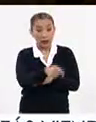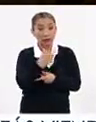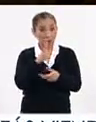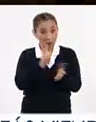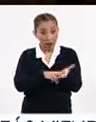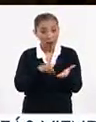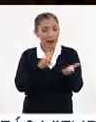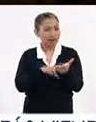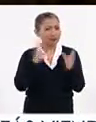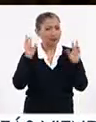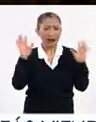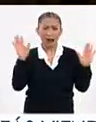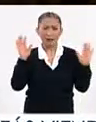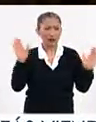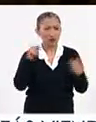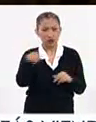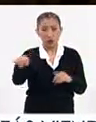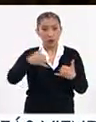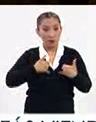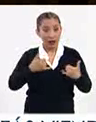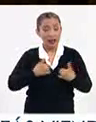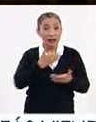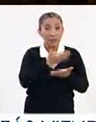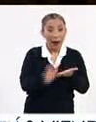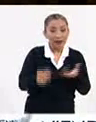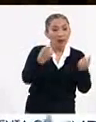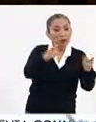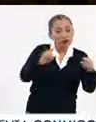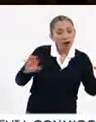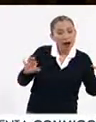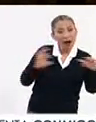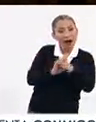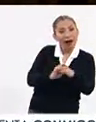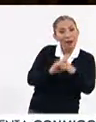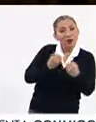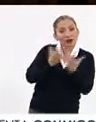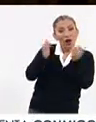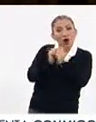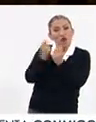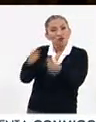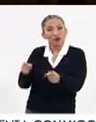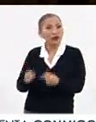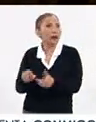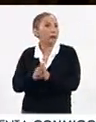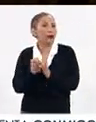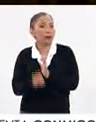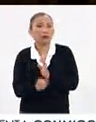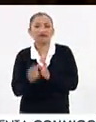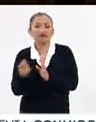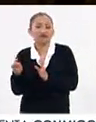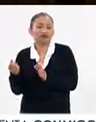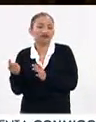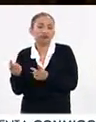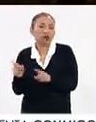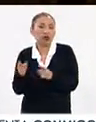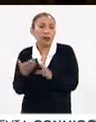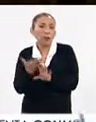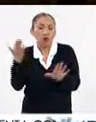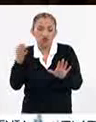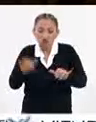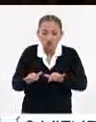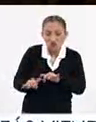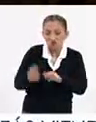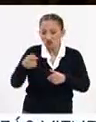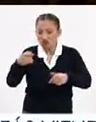Además, fabuloso. Sí, y además luego con el recurso de la música es otra cosa. Sí, música muy percusiva, ¿no?